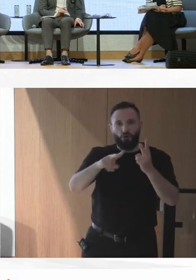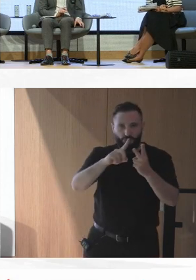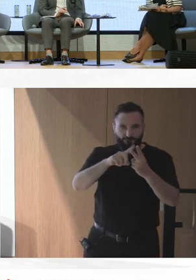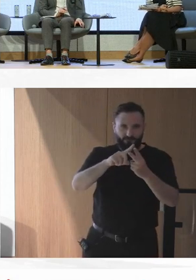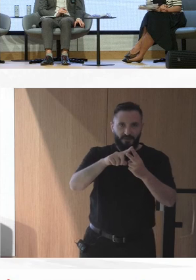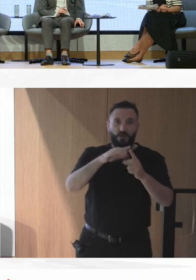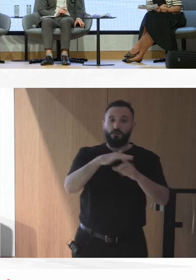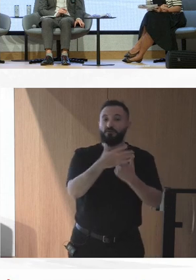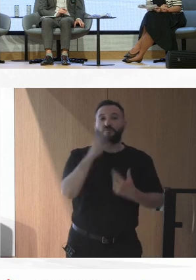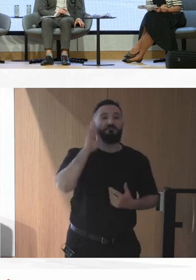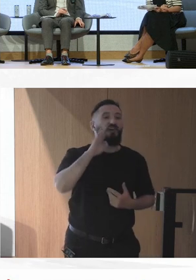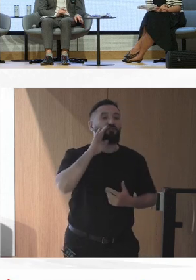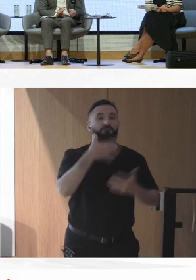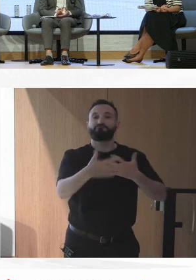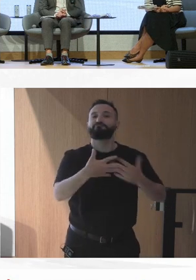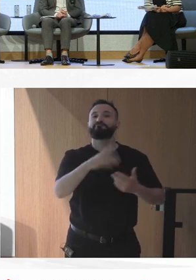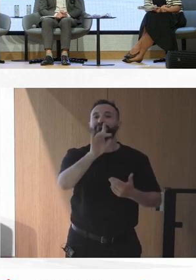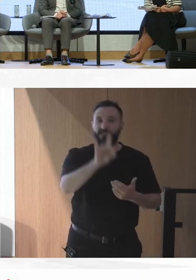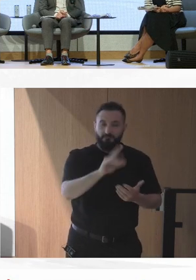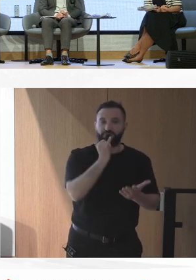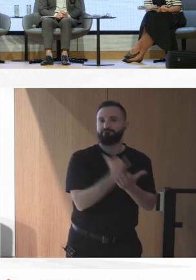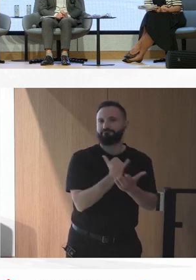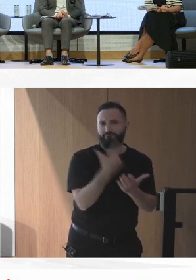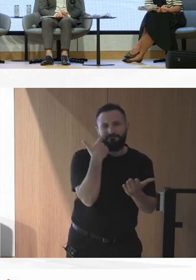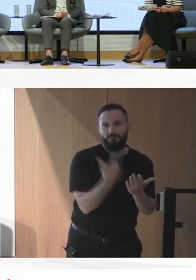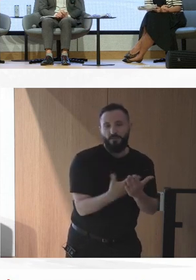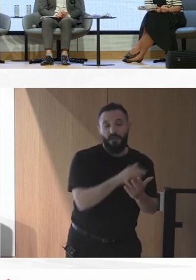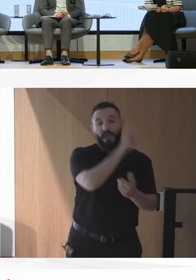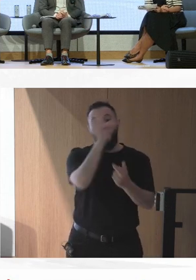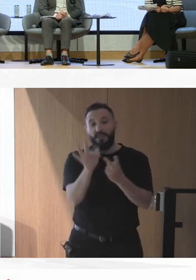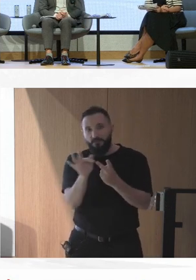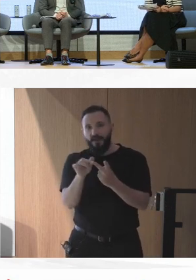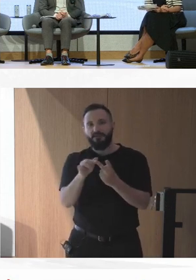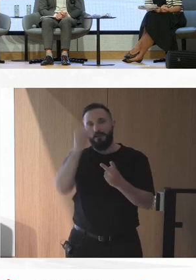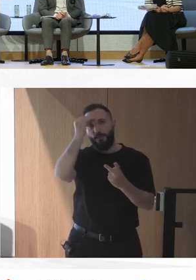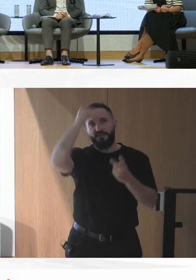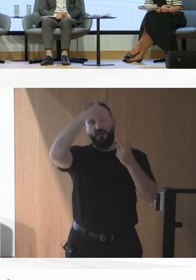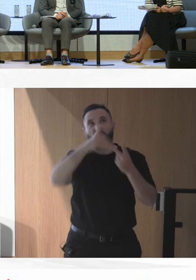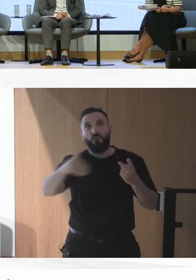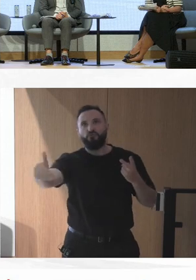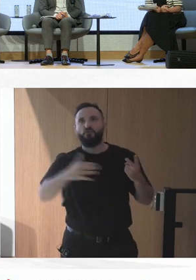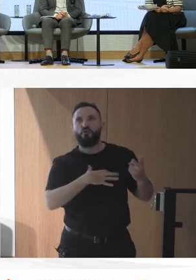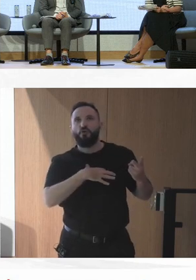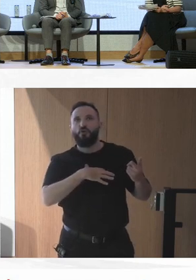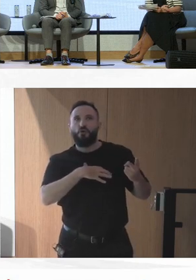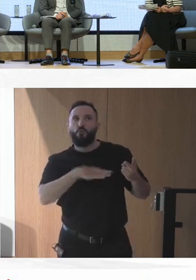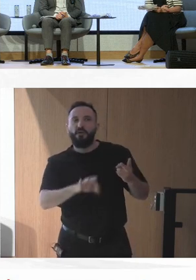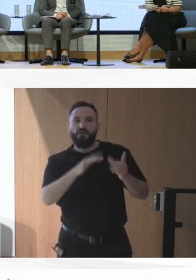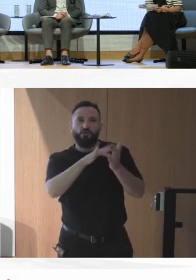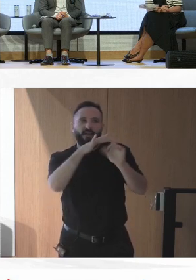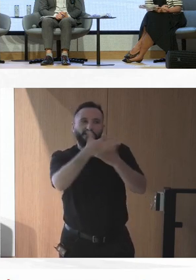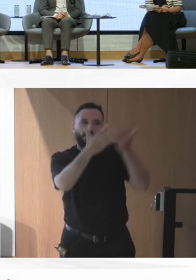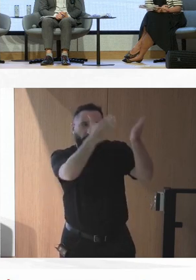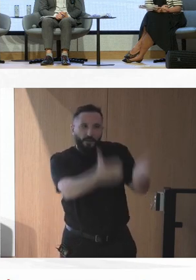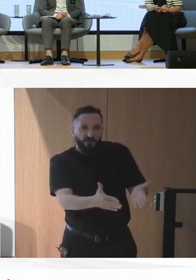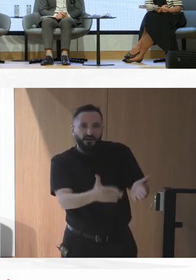hecho delictivo, eso hay que probarlo, y luego además que se piense que hay, ¿no?, una probabilidad, ¿no?, que de la, ¿no?, de las circunstancias de la